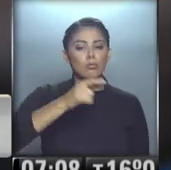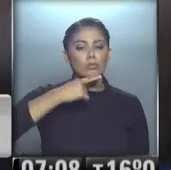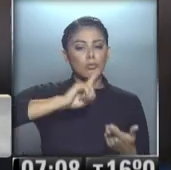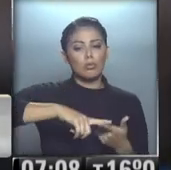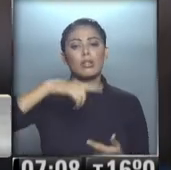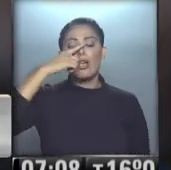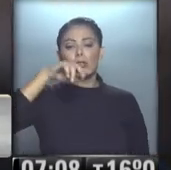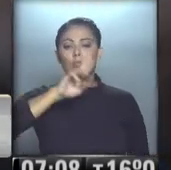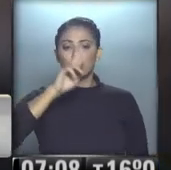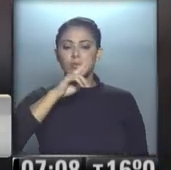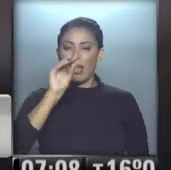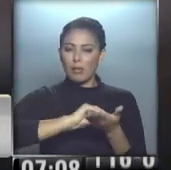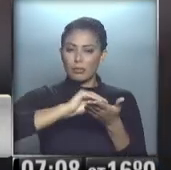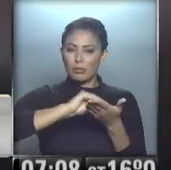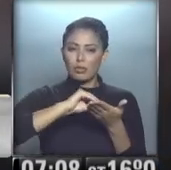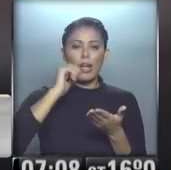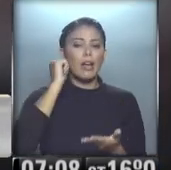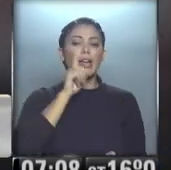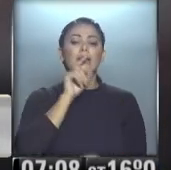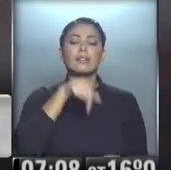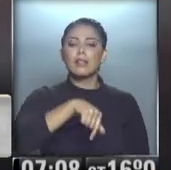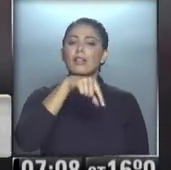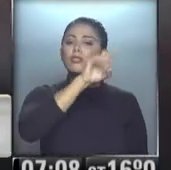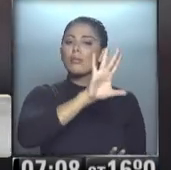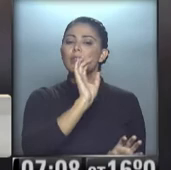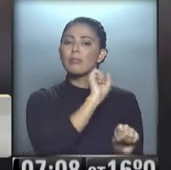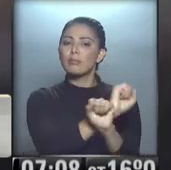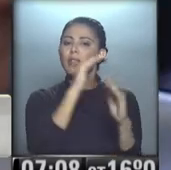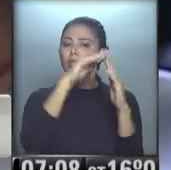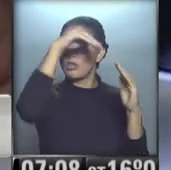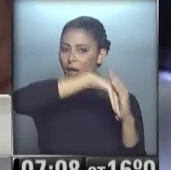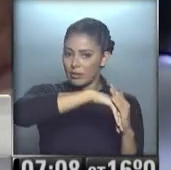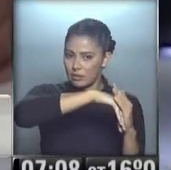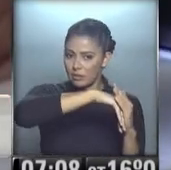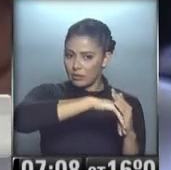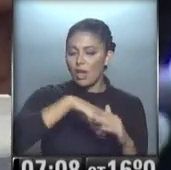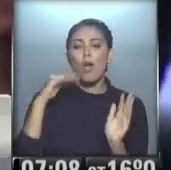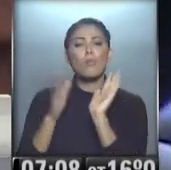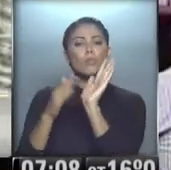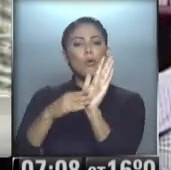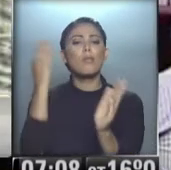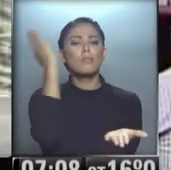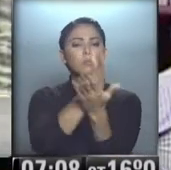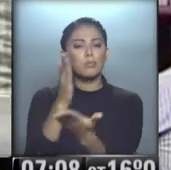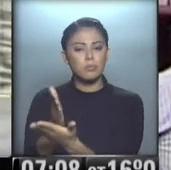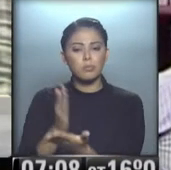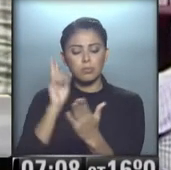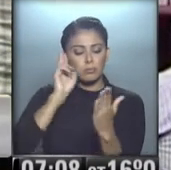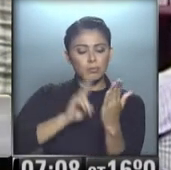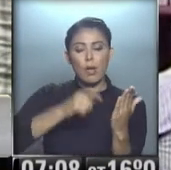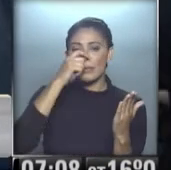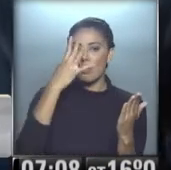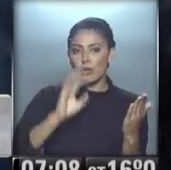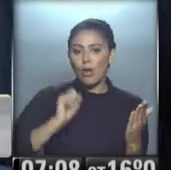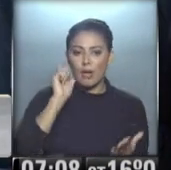Cintia Gaitán, la administradora, única a la que se le concedió prisión domiciliaria. Los fundamentos de esta sentencia se van a leer el 24 de